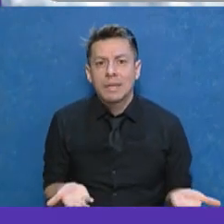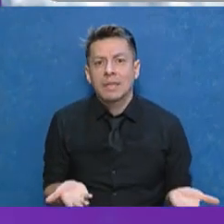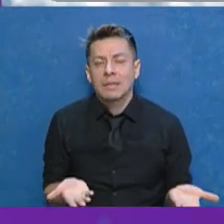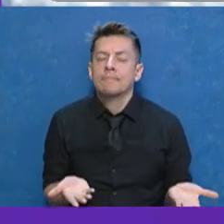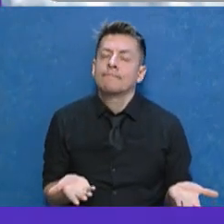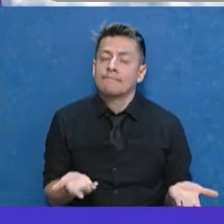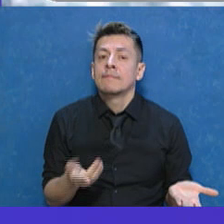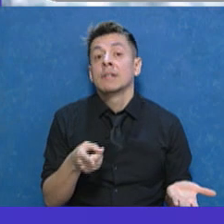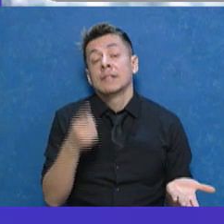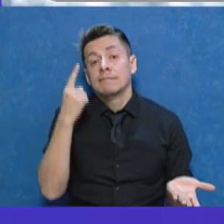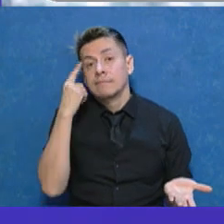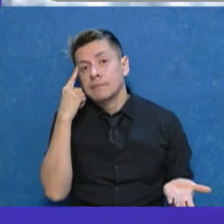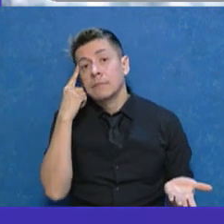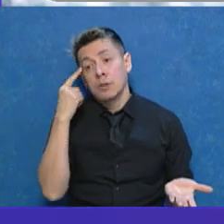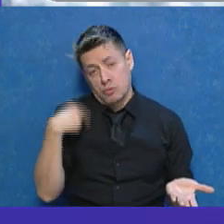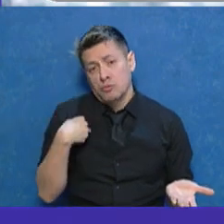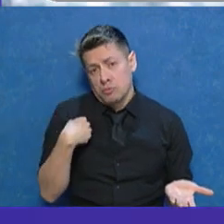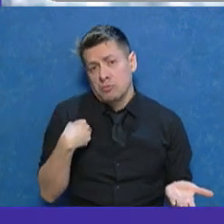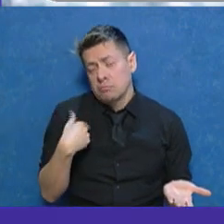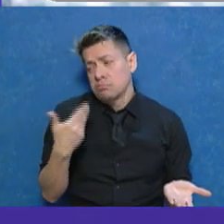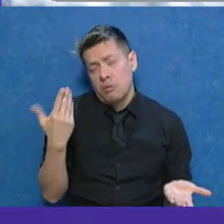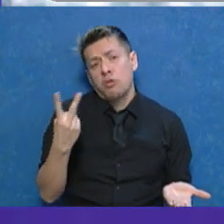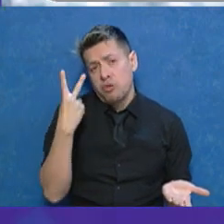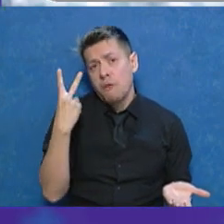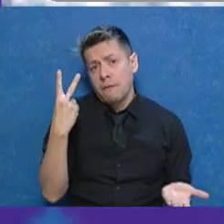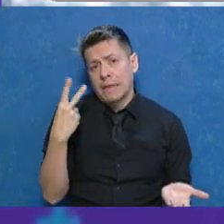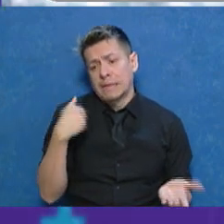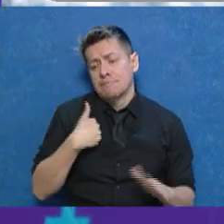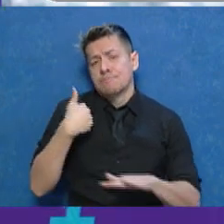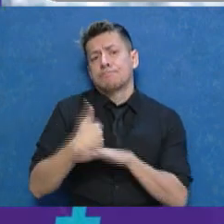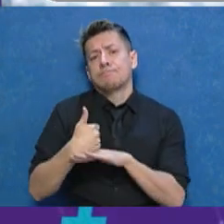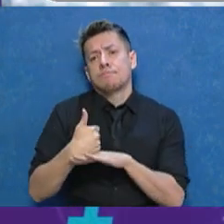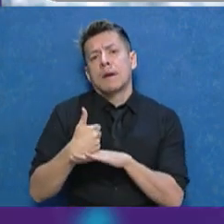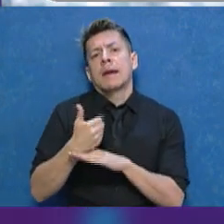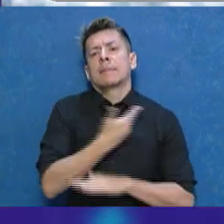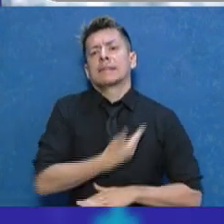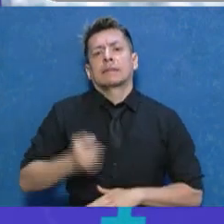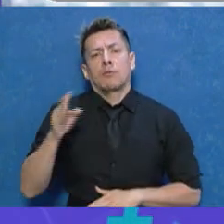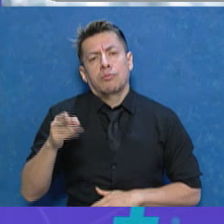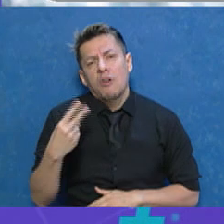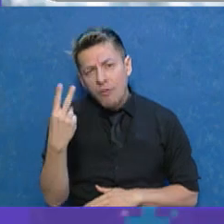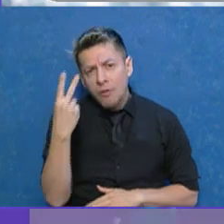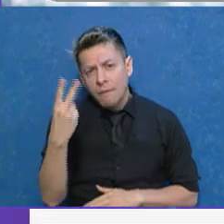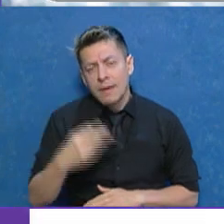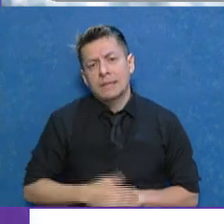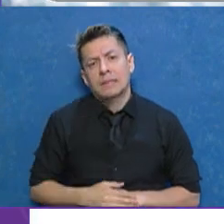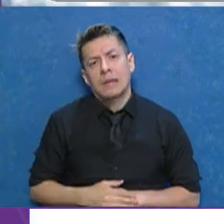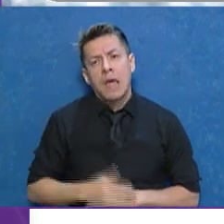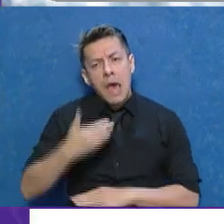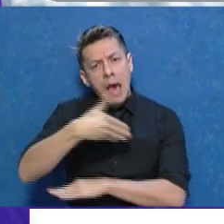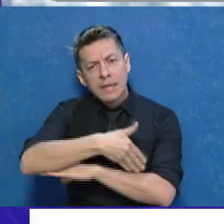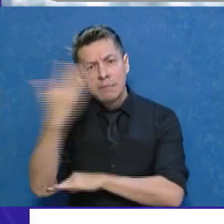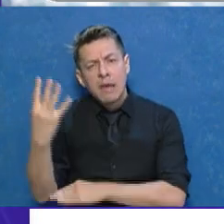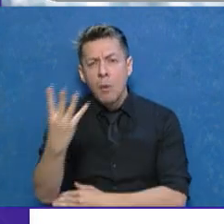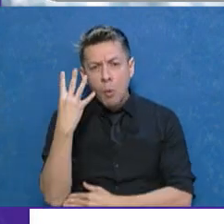Imagínate que no solamente he participado acá en dos gestiones como presidente del club, he estado en cuatro asambleas, he estado